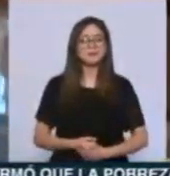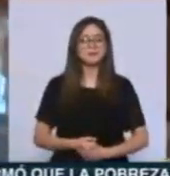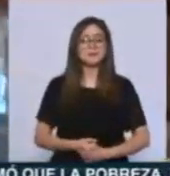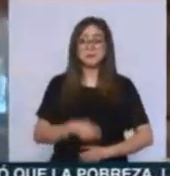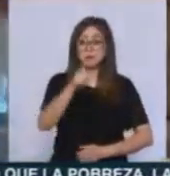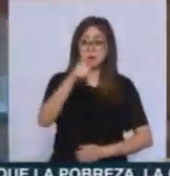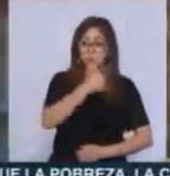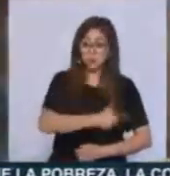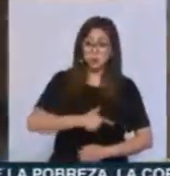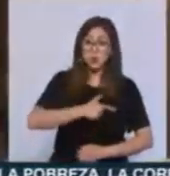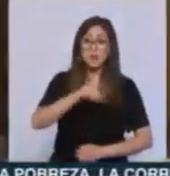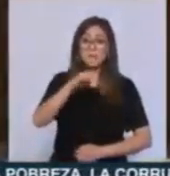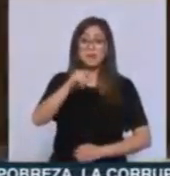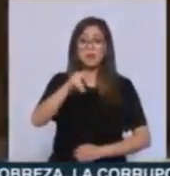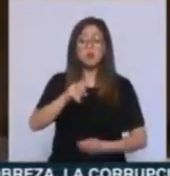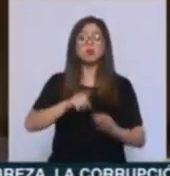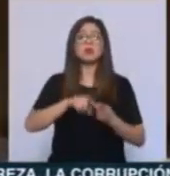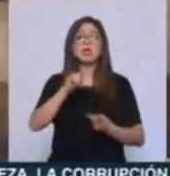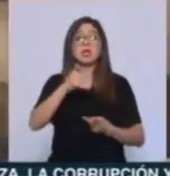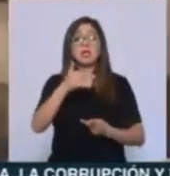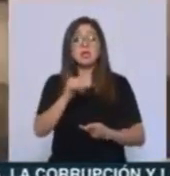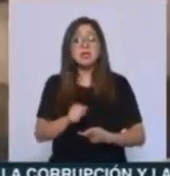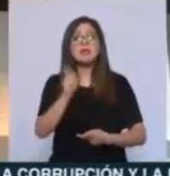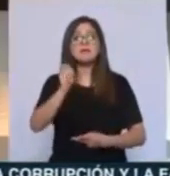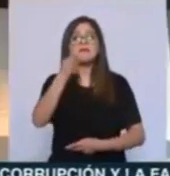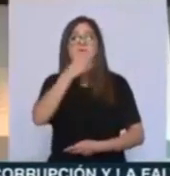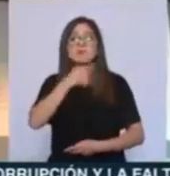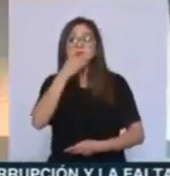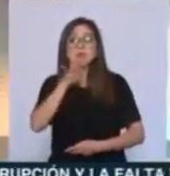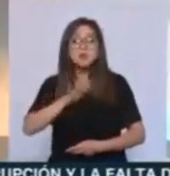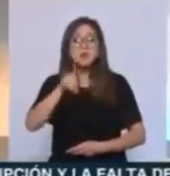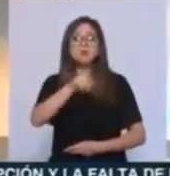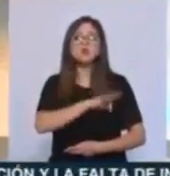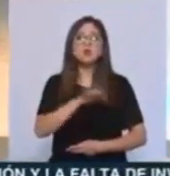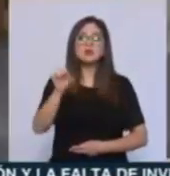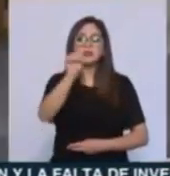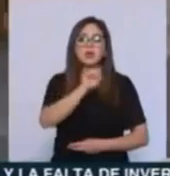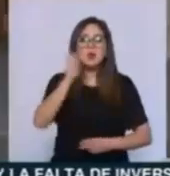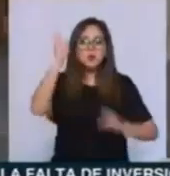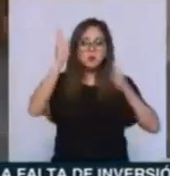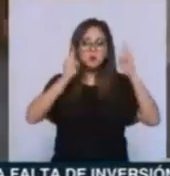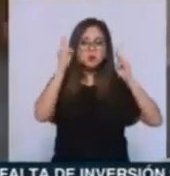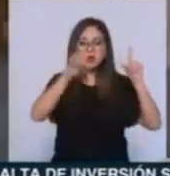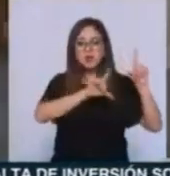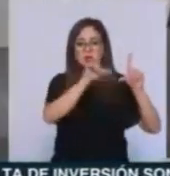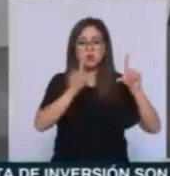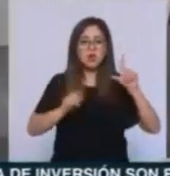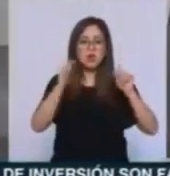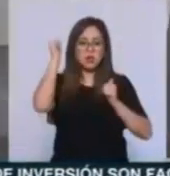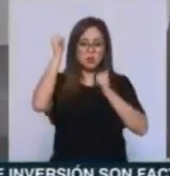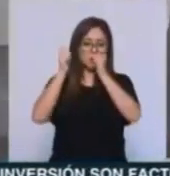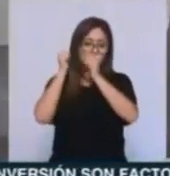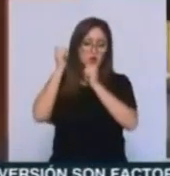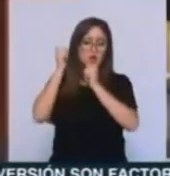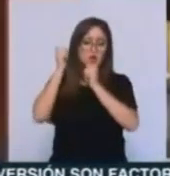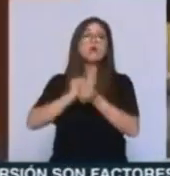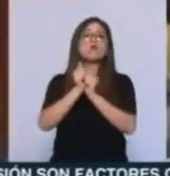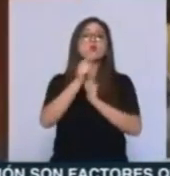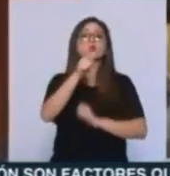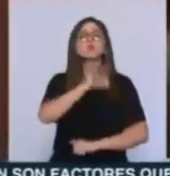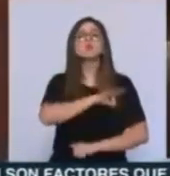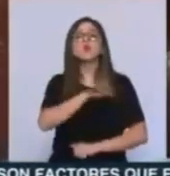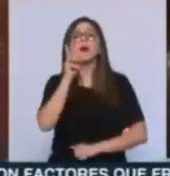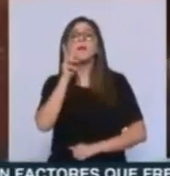Si le gustan los mitos, leyendas y fiestas ancestrales, vaya el sábado al Museo Nacional de Antropología y sea testigo